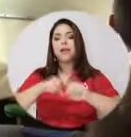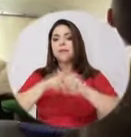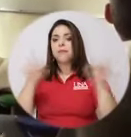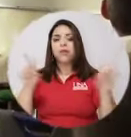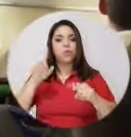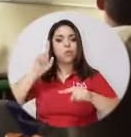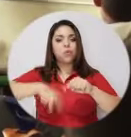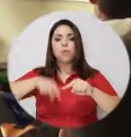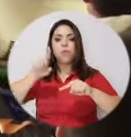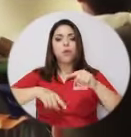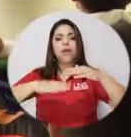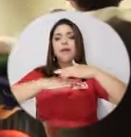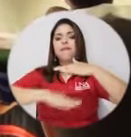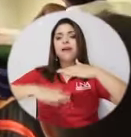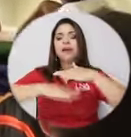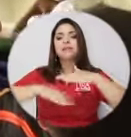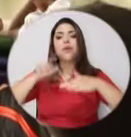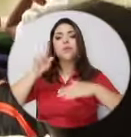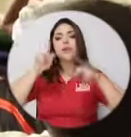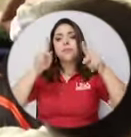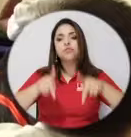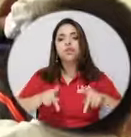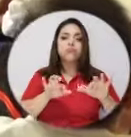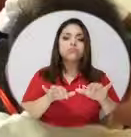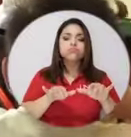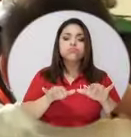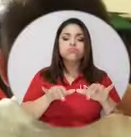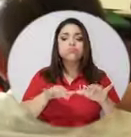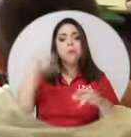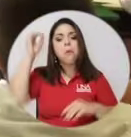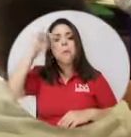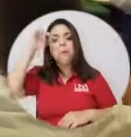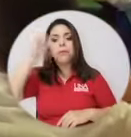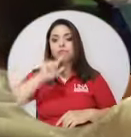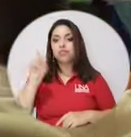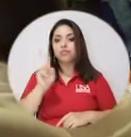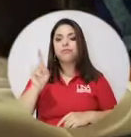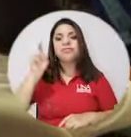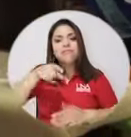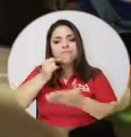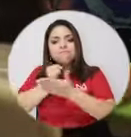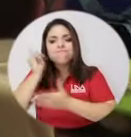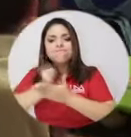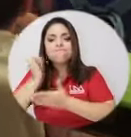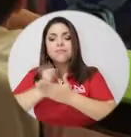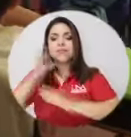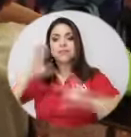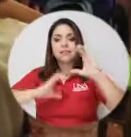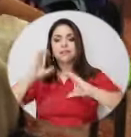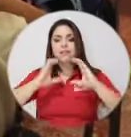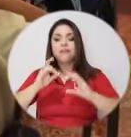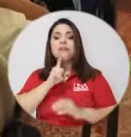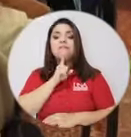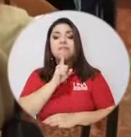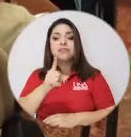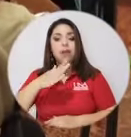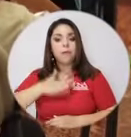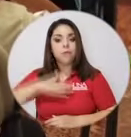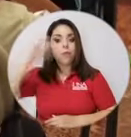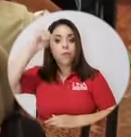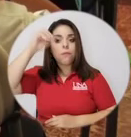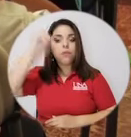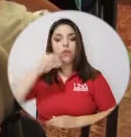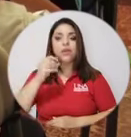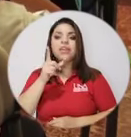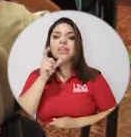estrategia, pero eso no se debería basar en las ocurrencias de alguien desde un escritorio, sino en la mejor evidencia científica. Y eso, en mi opinión,